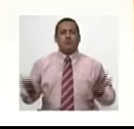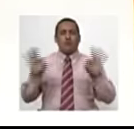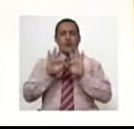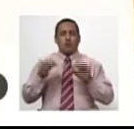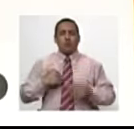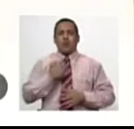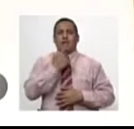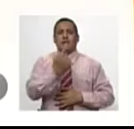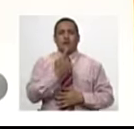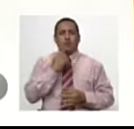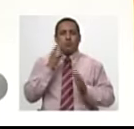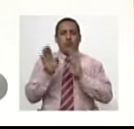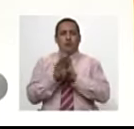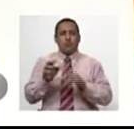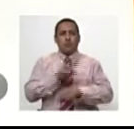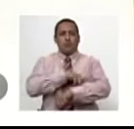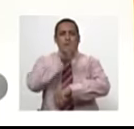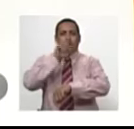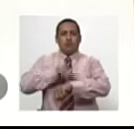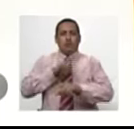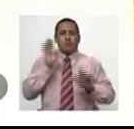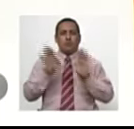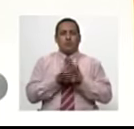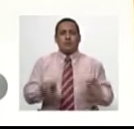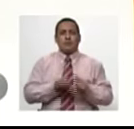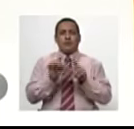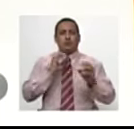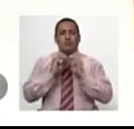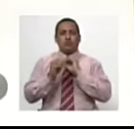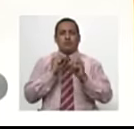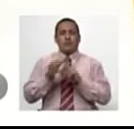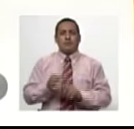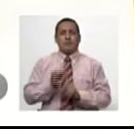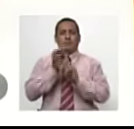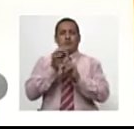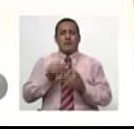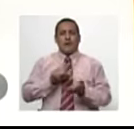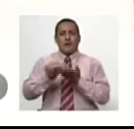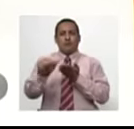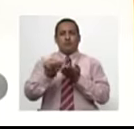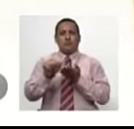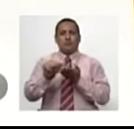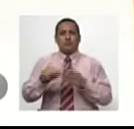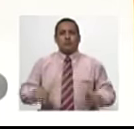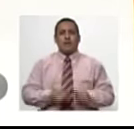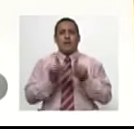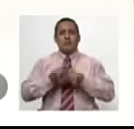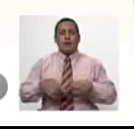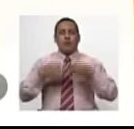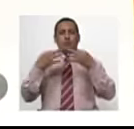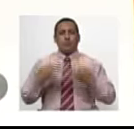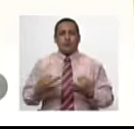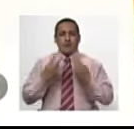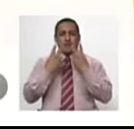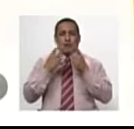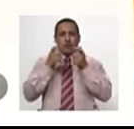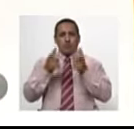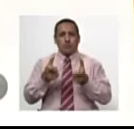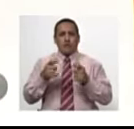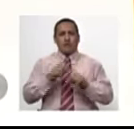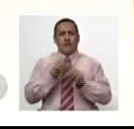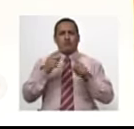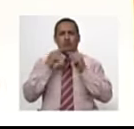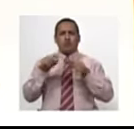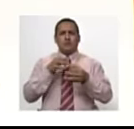yo, ¿no? O sea, hay regiones en las que hay que establecer prioridades de gasto, ¿no? Y hay que cumplir, y hay que controlar. Y eso